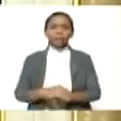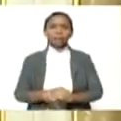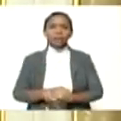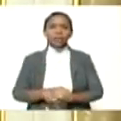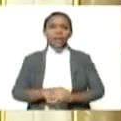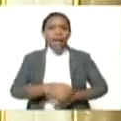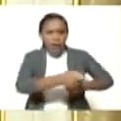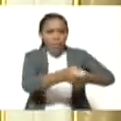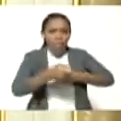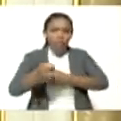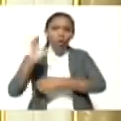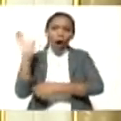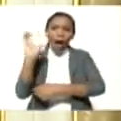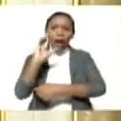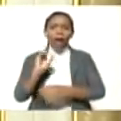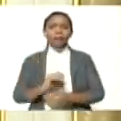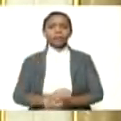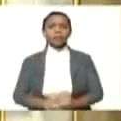limpiando Caracas.